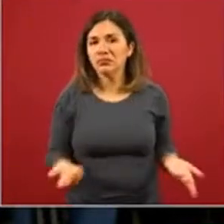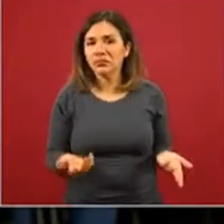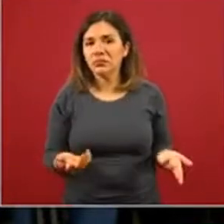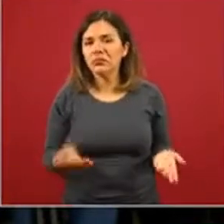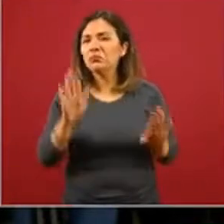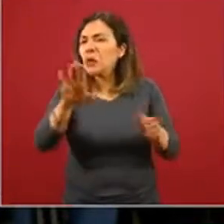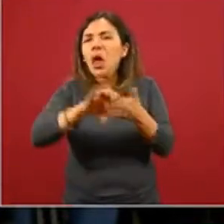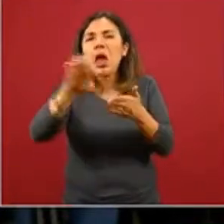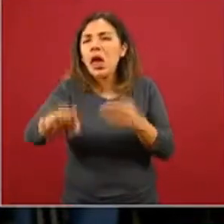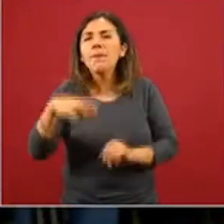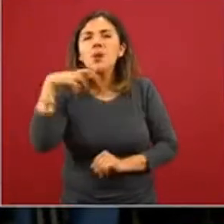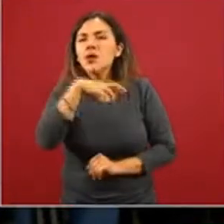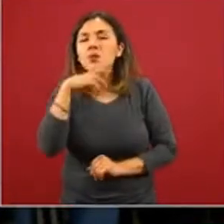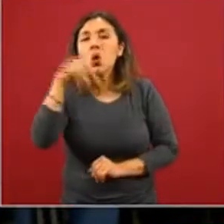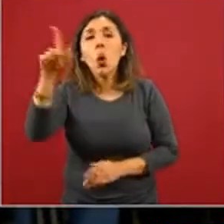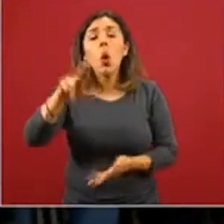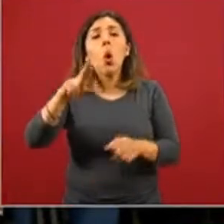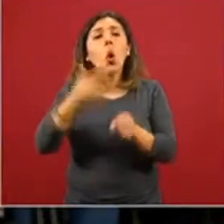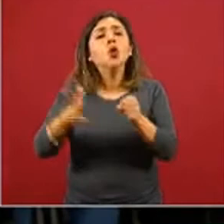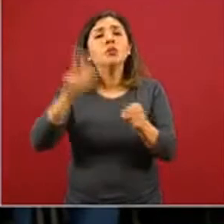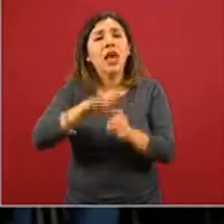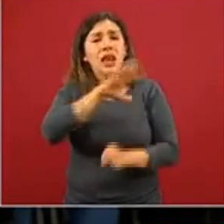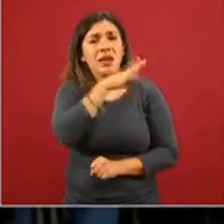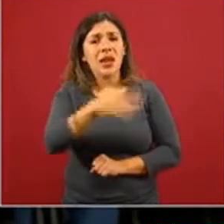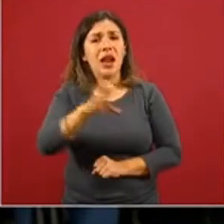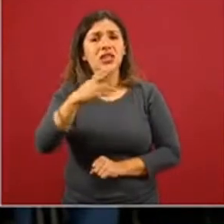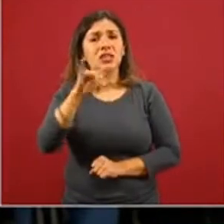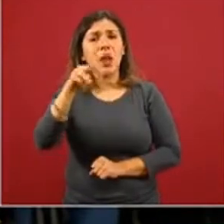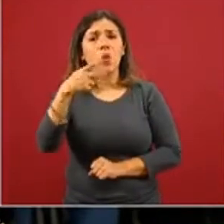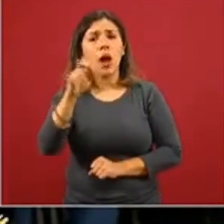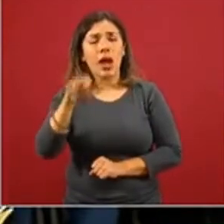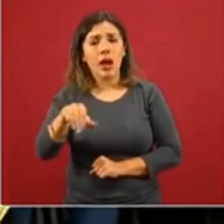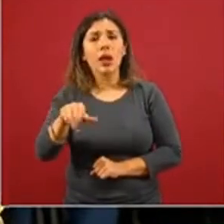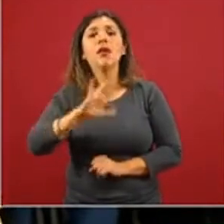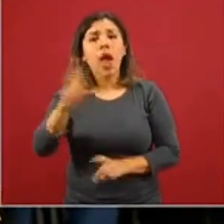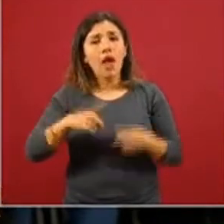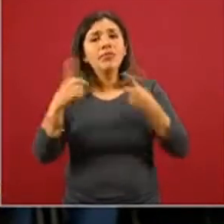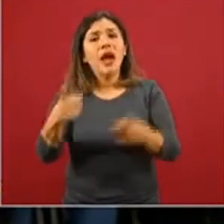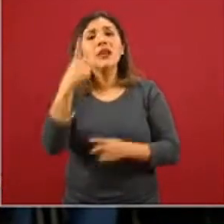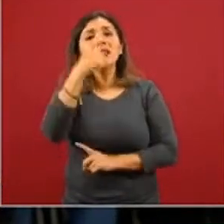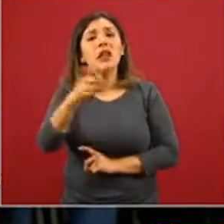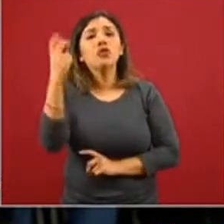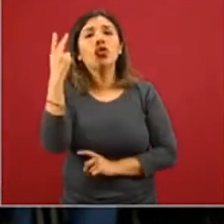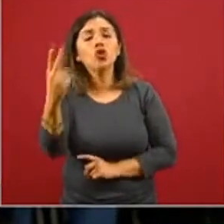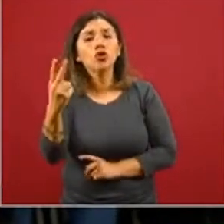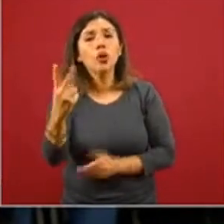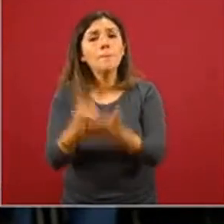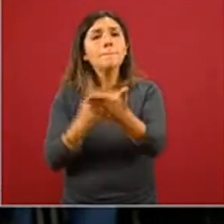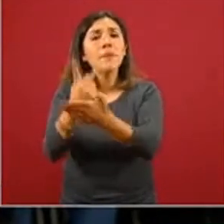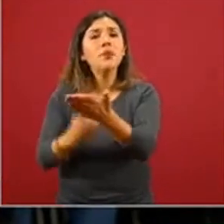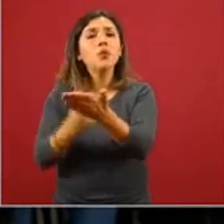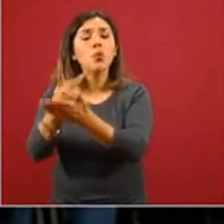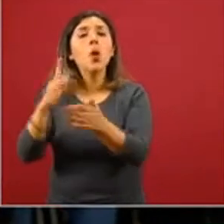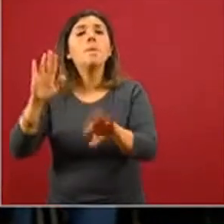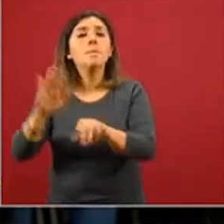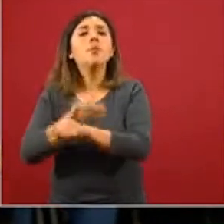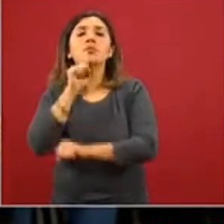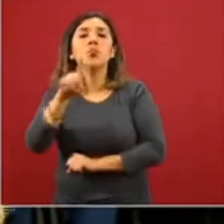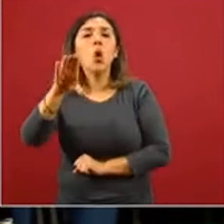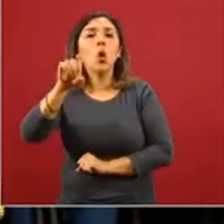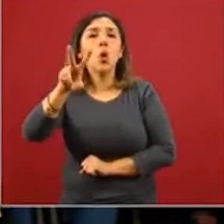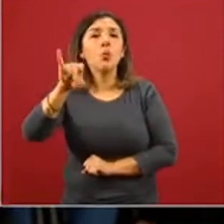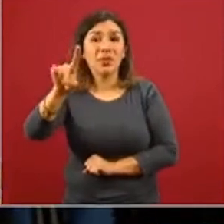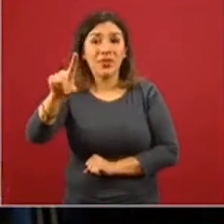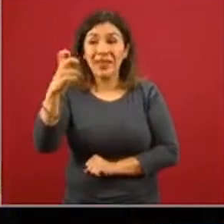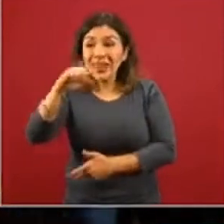Por ponerle un ejemplo rápido, en el Hospital General de Chimalhuacán se otorgaron 102 estímulos por COVID. De